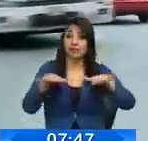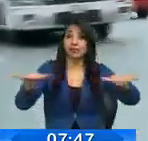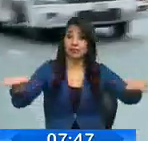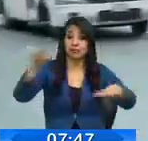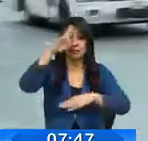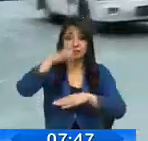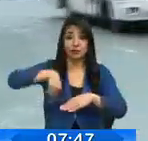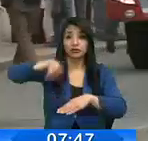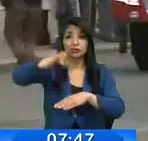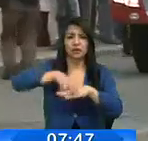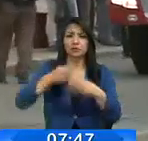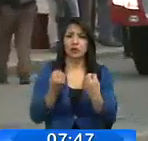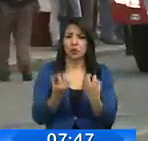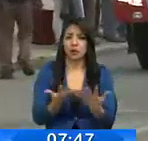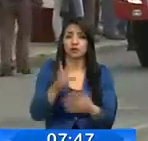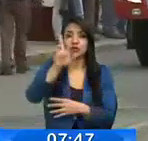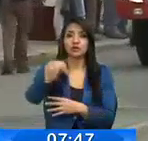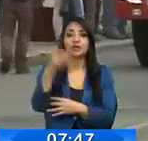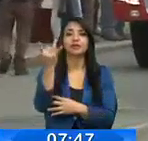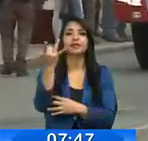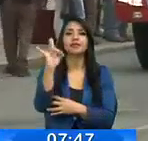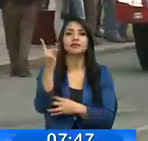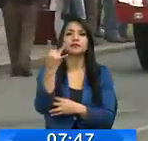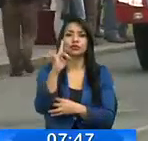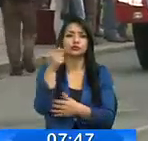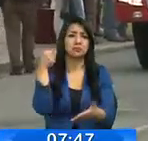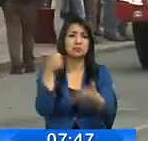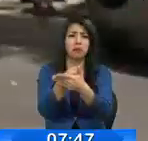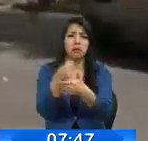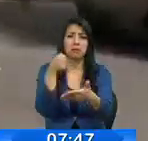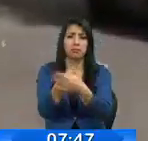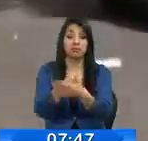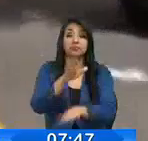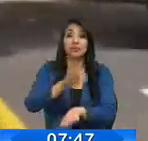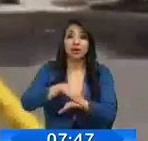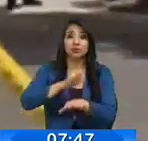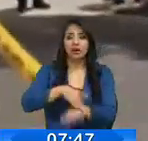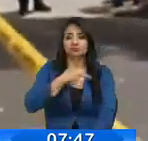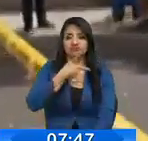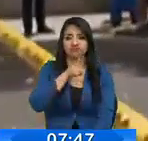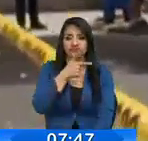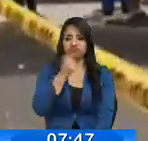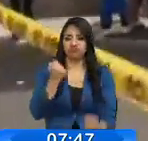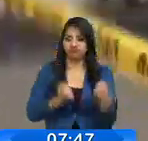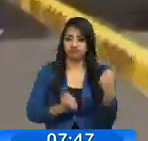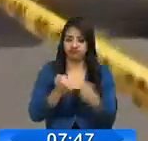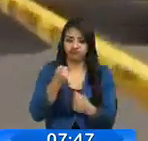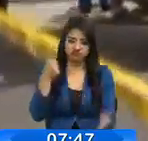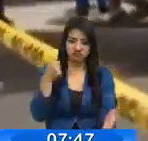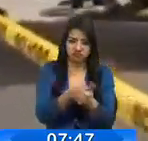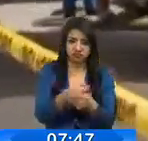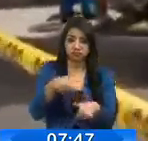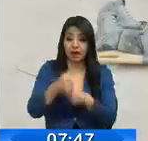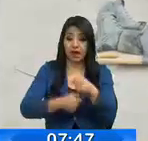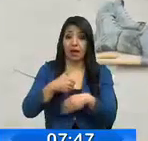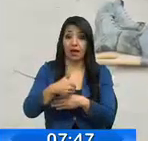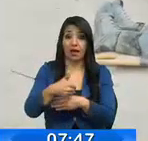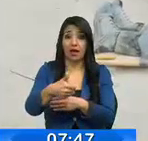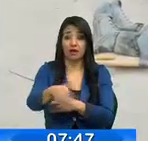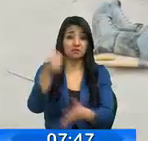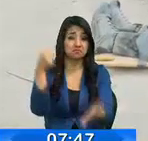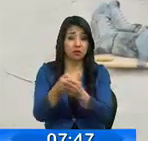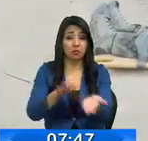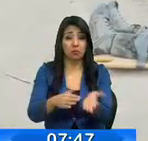se registraron 218 accidentes relacionados con el consumo de alcohol y pese a que este año la mortalidad en